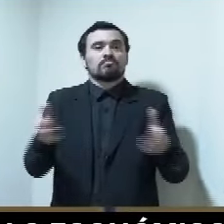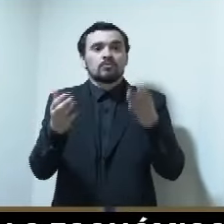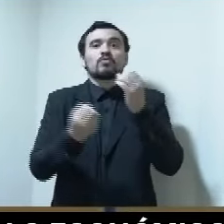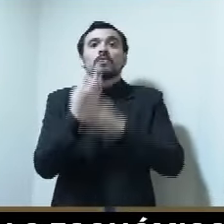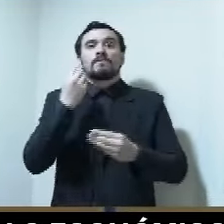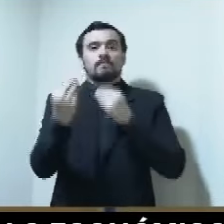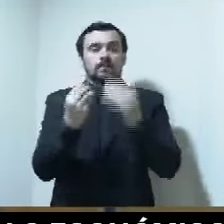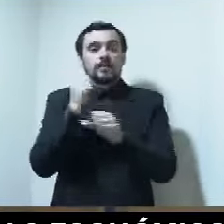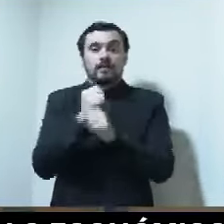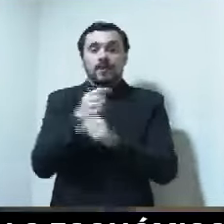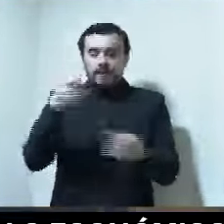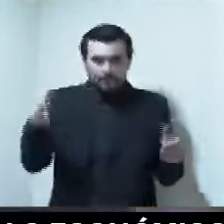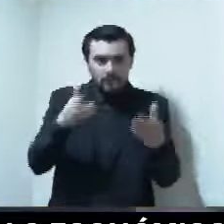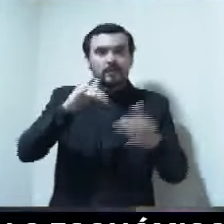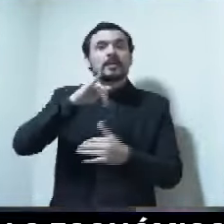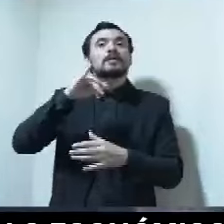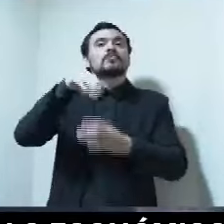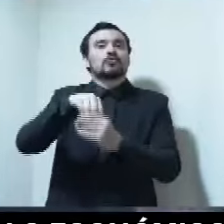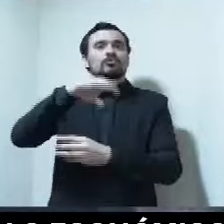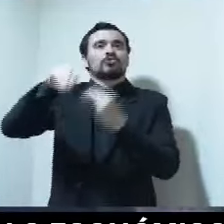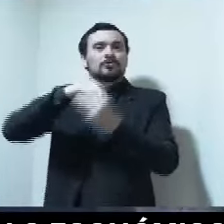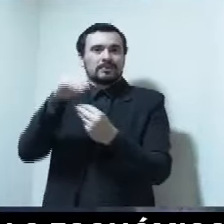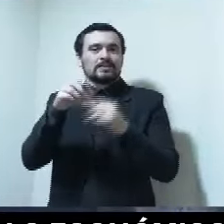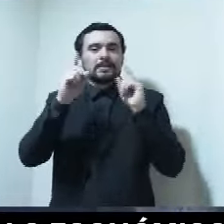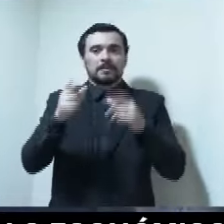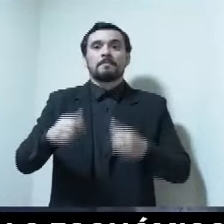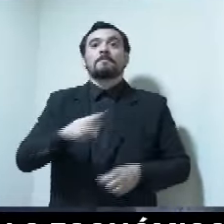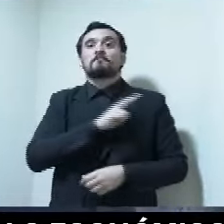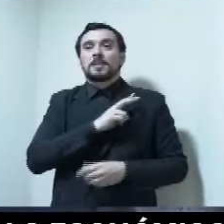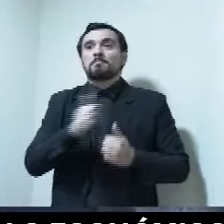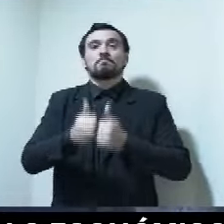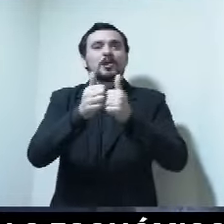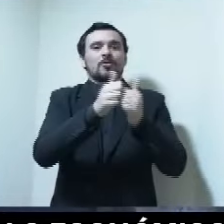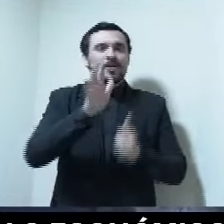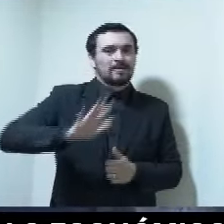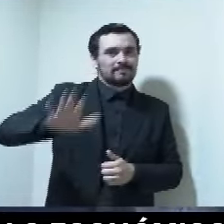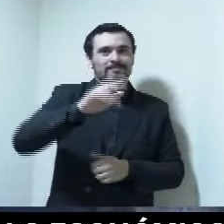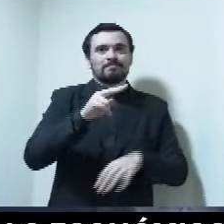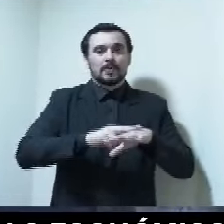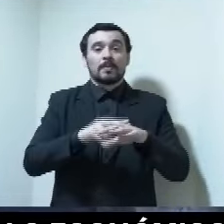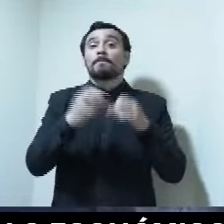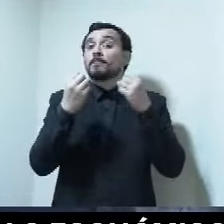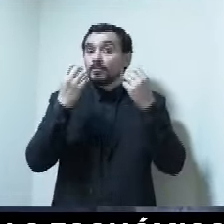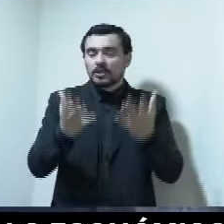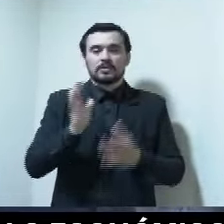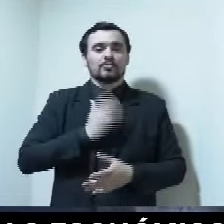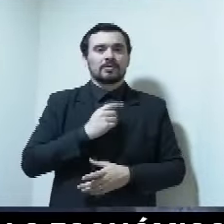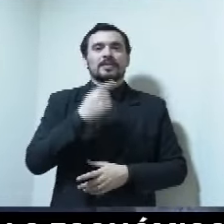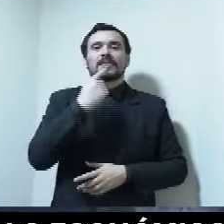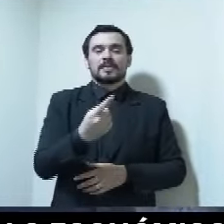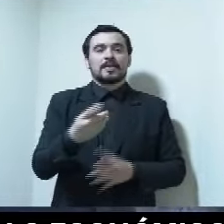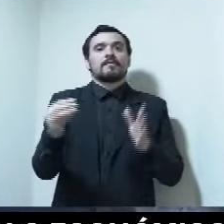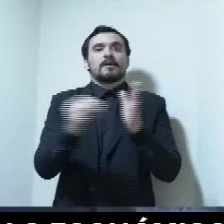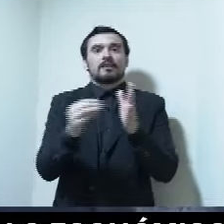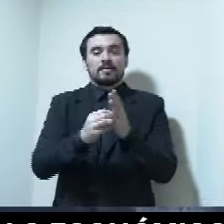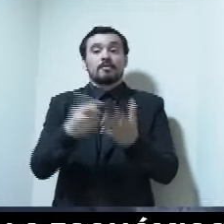empleo, promueven la inclusión social y mejoran la calidad de vida de todos los paraguayos. Es por ello que hemos dinamizado la ejecución